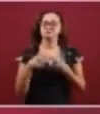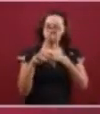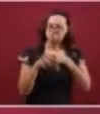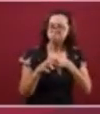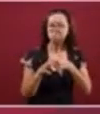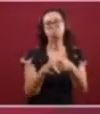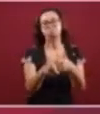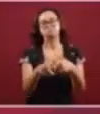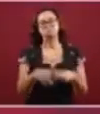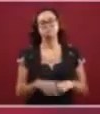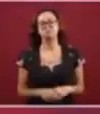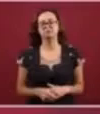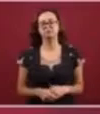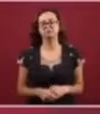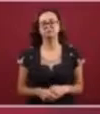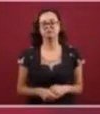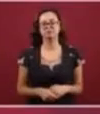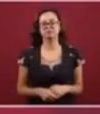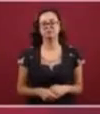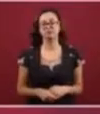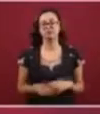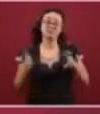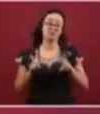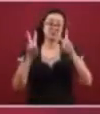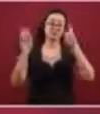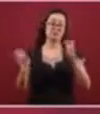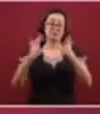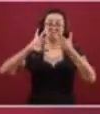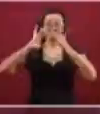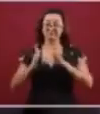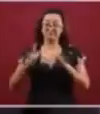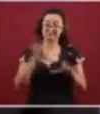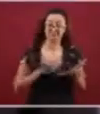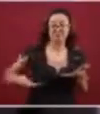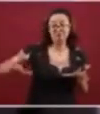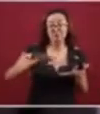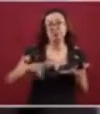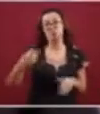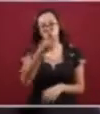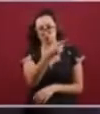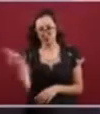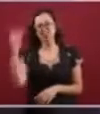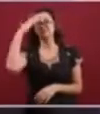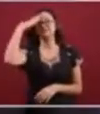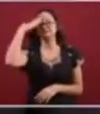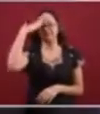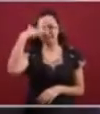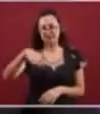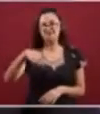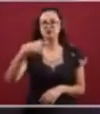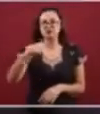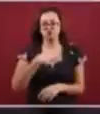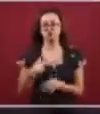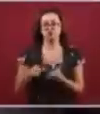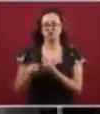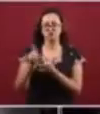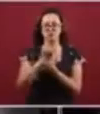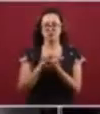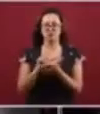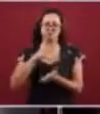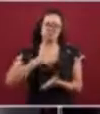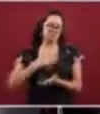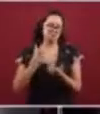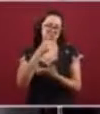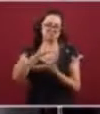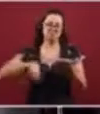¿no? El caso de las redes sociales, bueno, pues ustedes ya saben que yo cerré mi cuenta de Twitter,